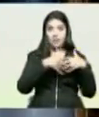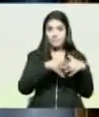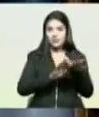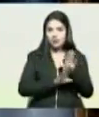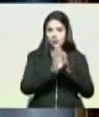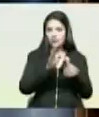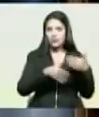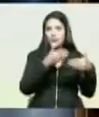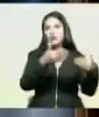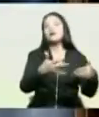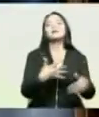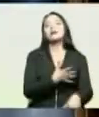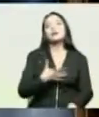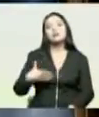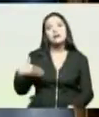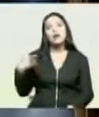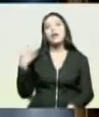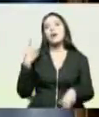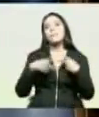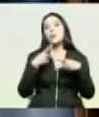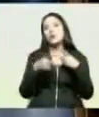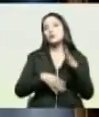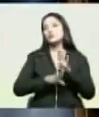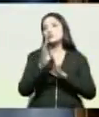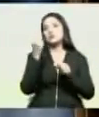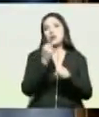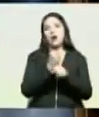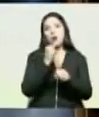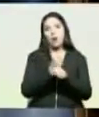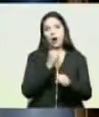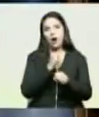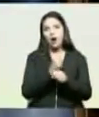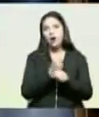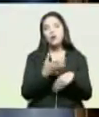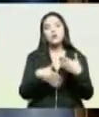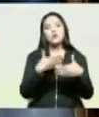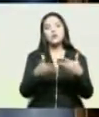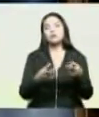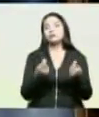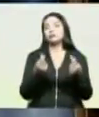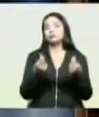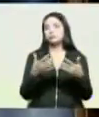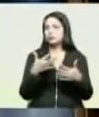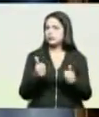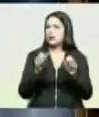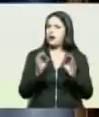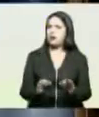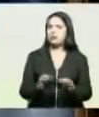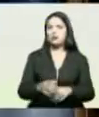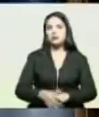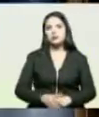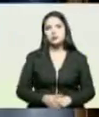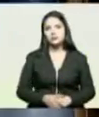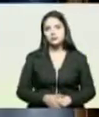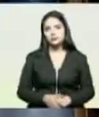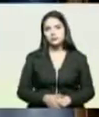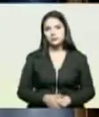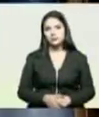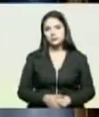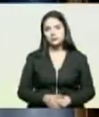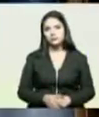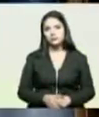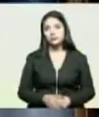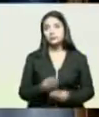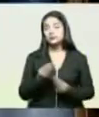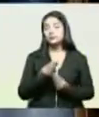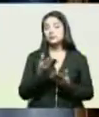emprendedor que quiere producir puestos de trabajo, generar una riqueza sana y lícita,